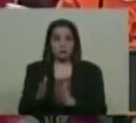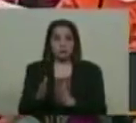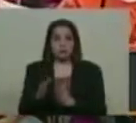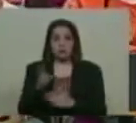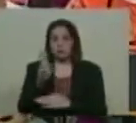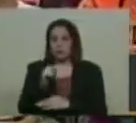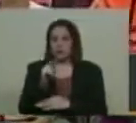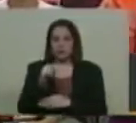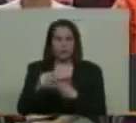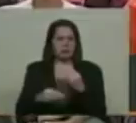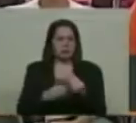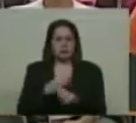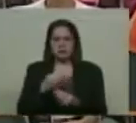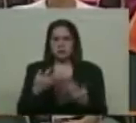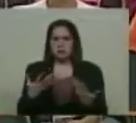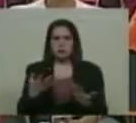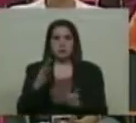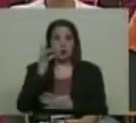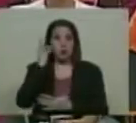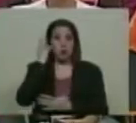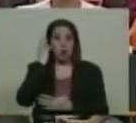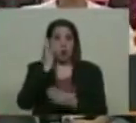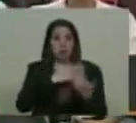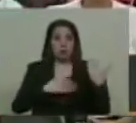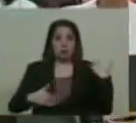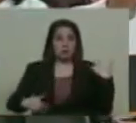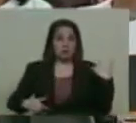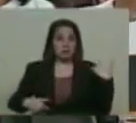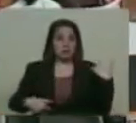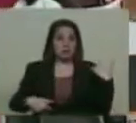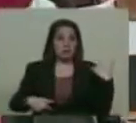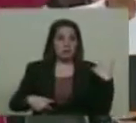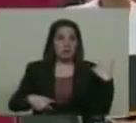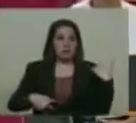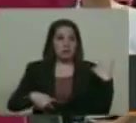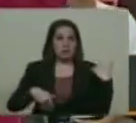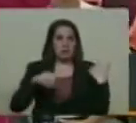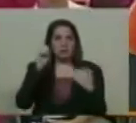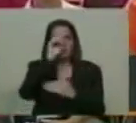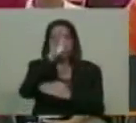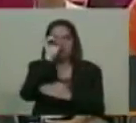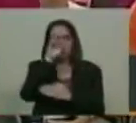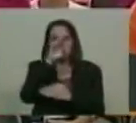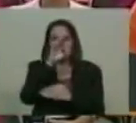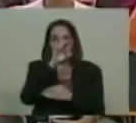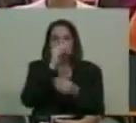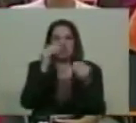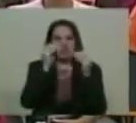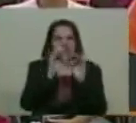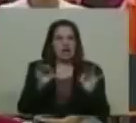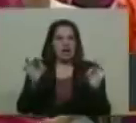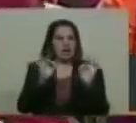Nunca hubo una mujer presidenta del Parlamento.